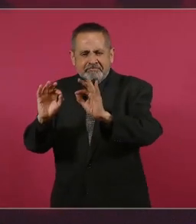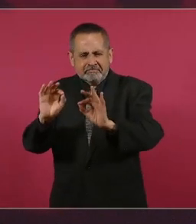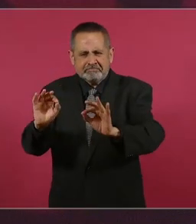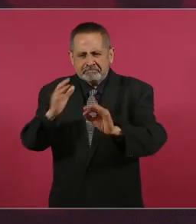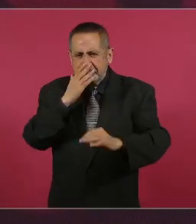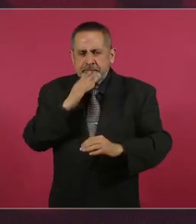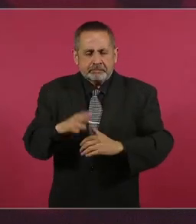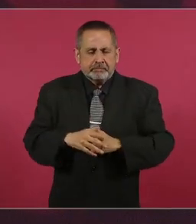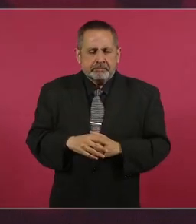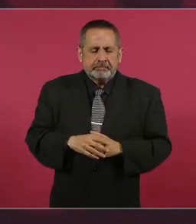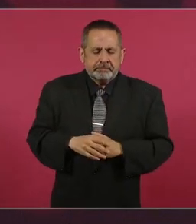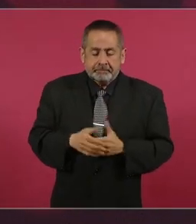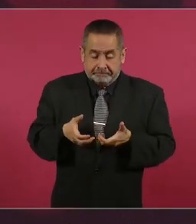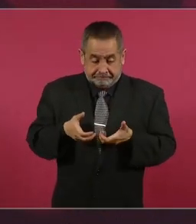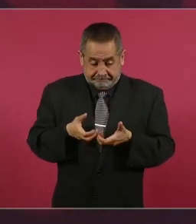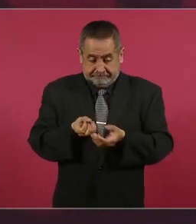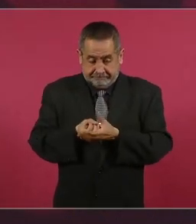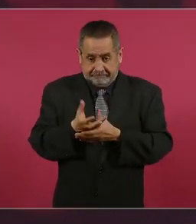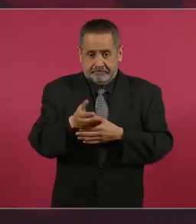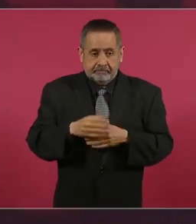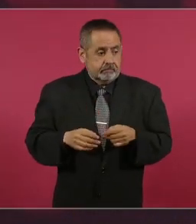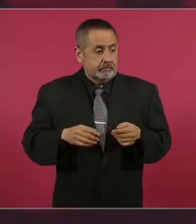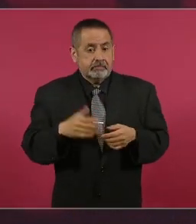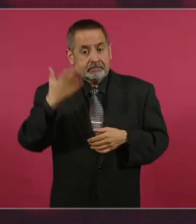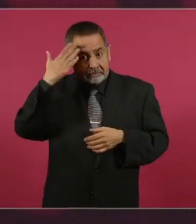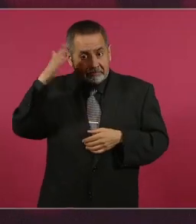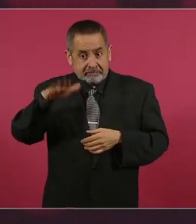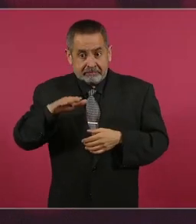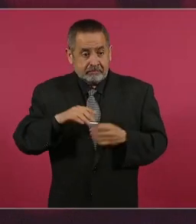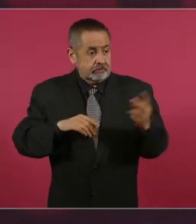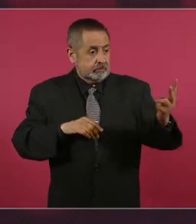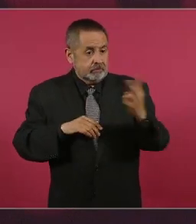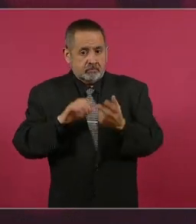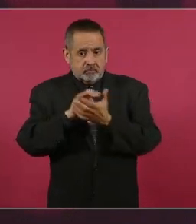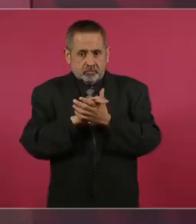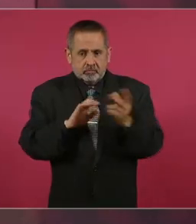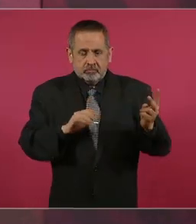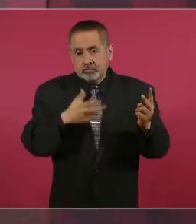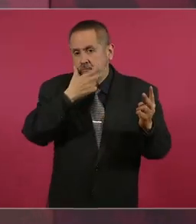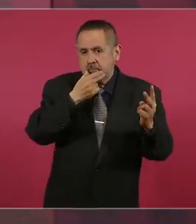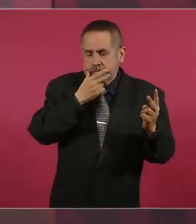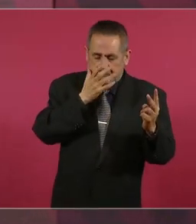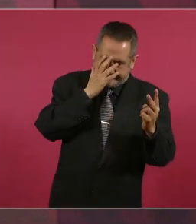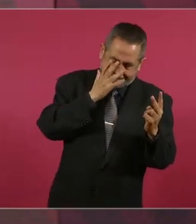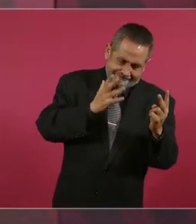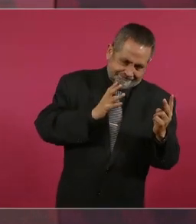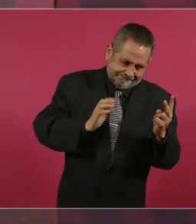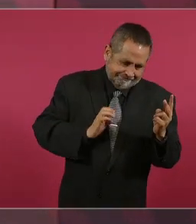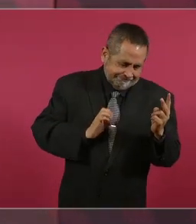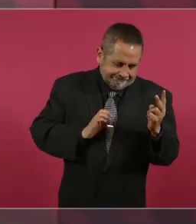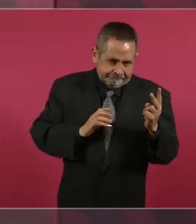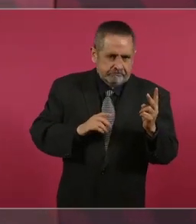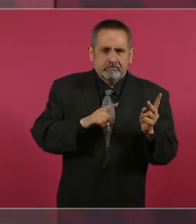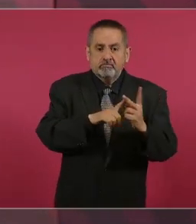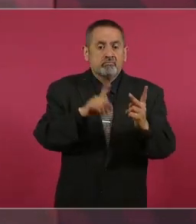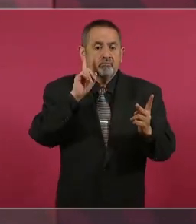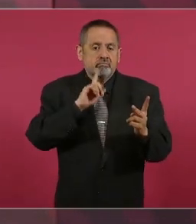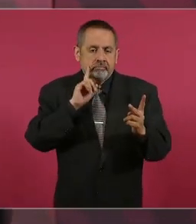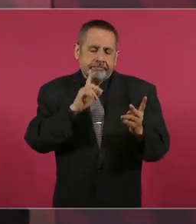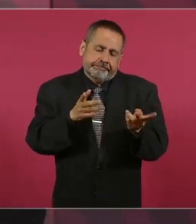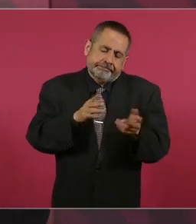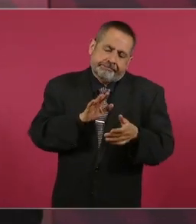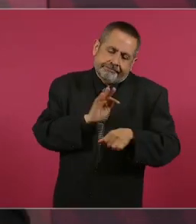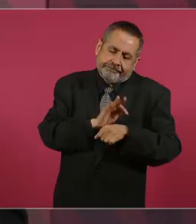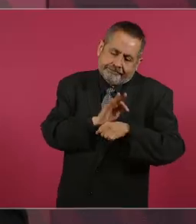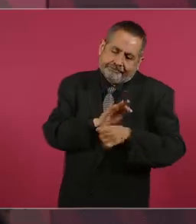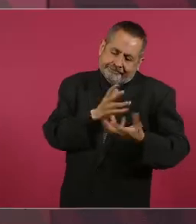Pero salimos y una señora con su esposo, y al señor hasta le daba pena, ¿no? Pero tenía que